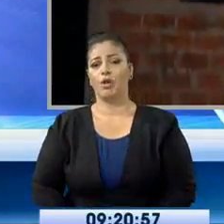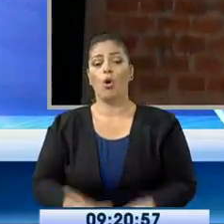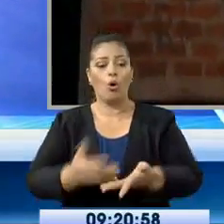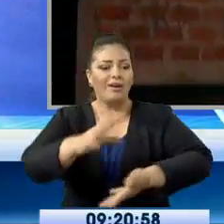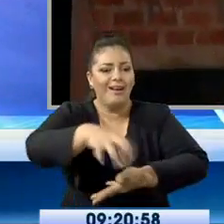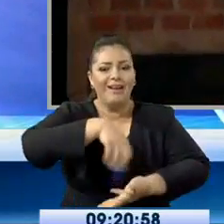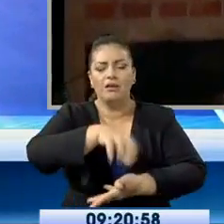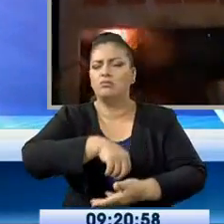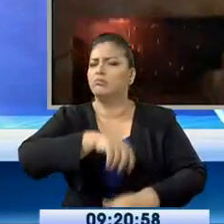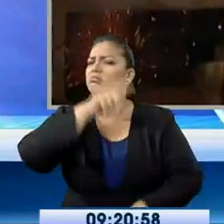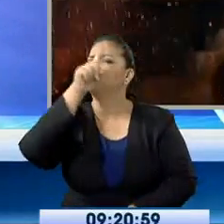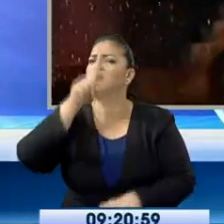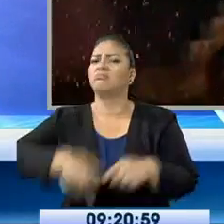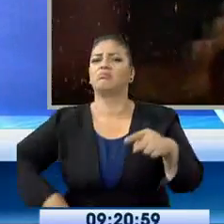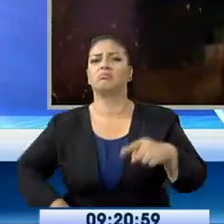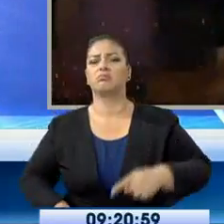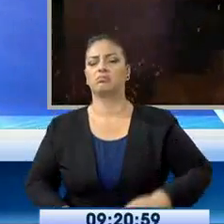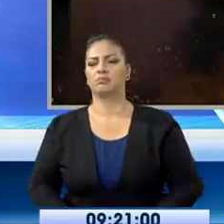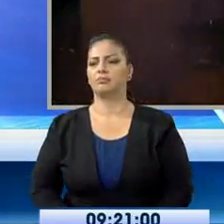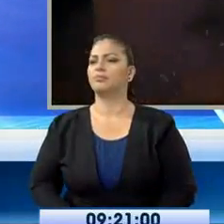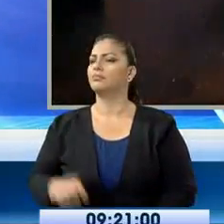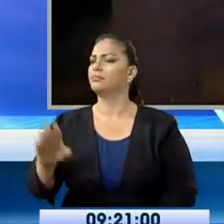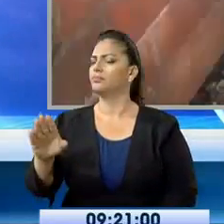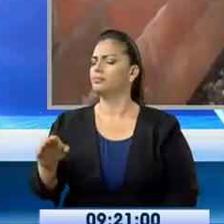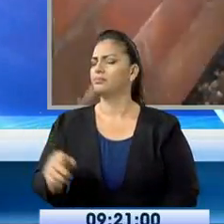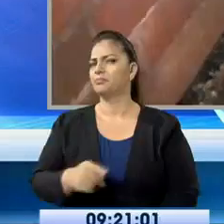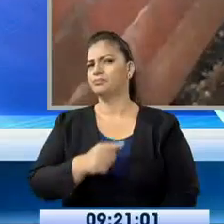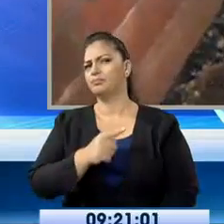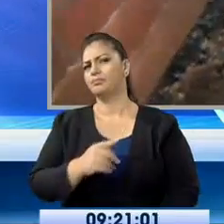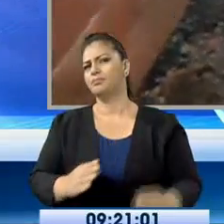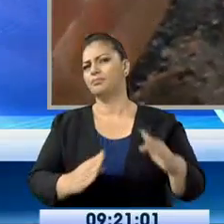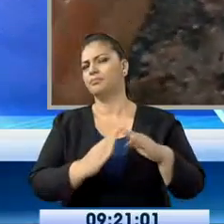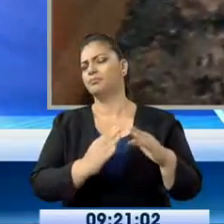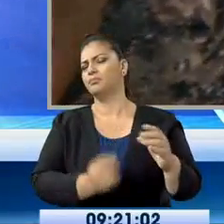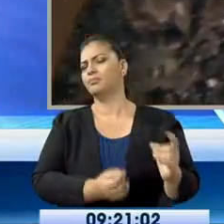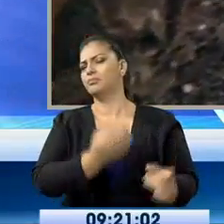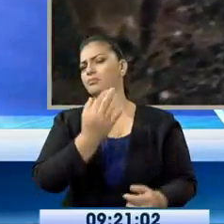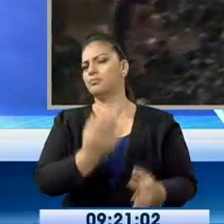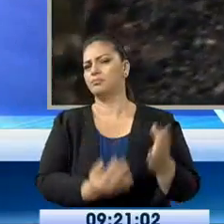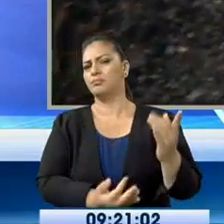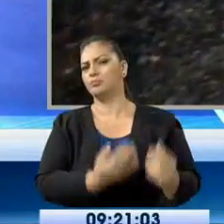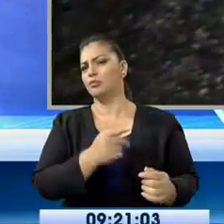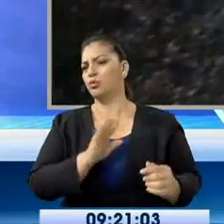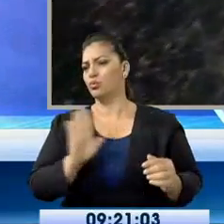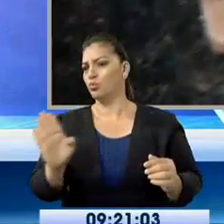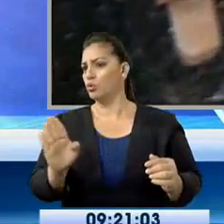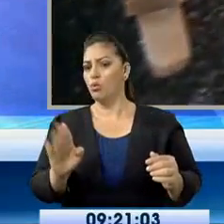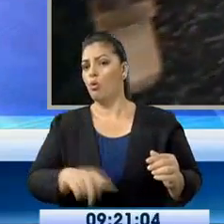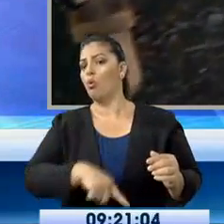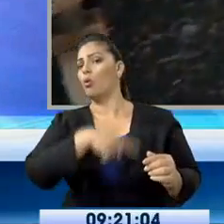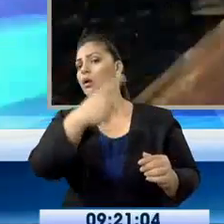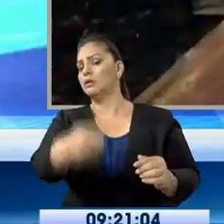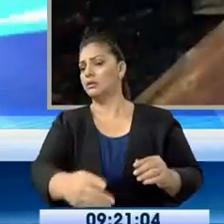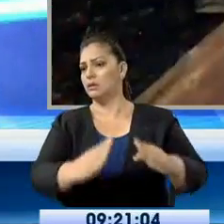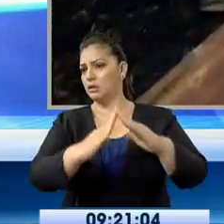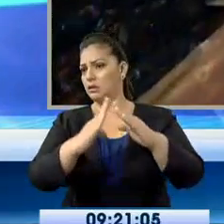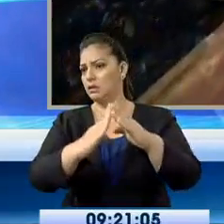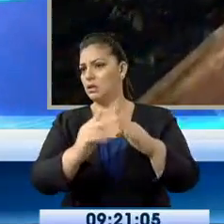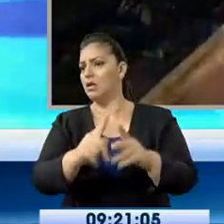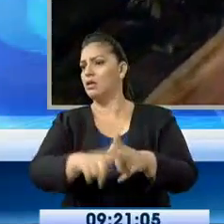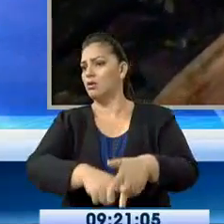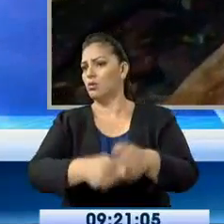Brenda, nos han manifestado que este incendio se habría originado en la vivienda de ladrillos, la que observamos hacia el fondo en la pantalla,